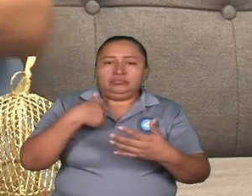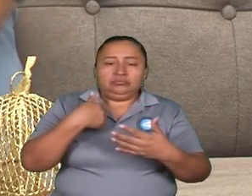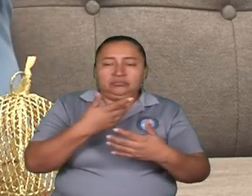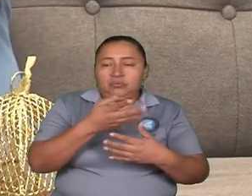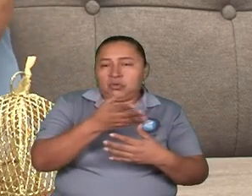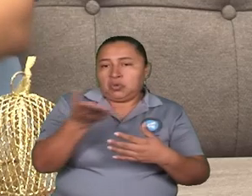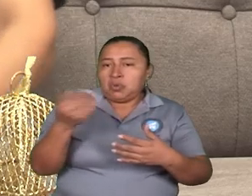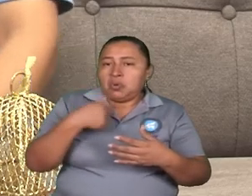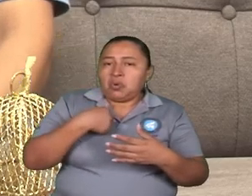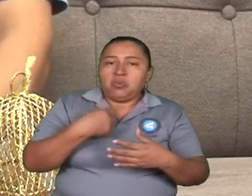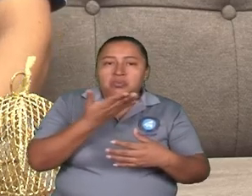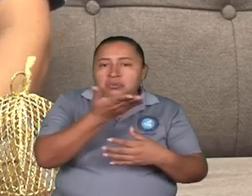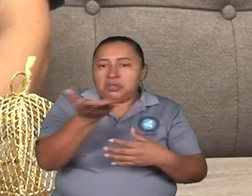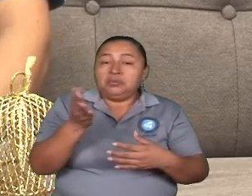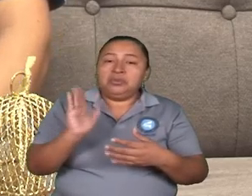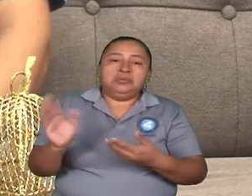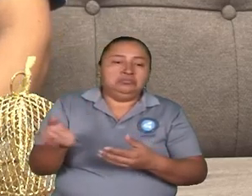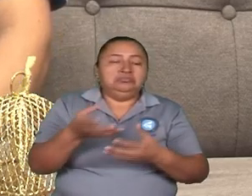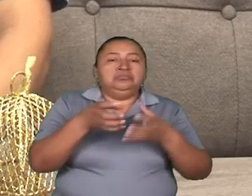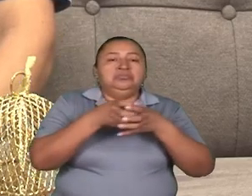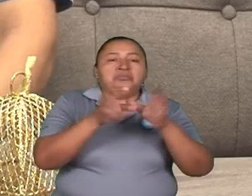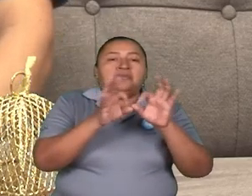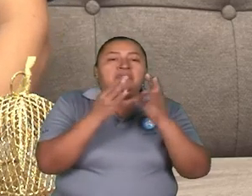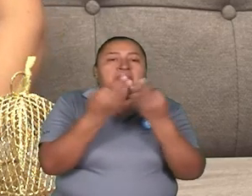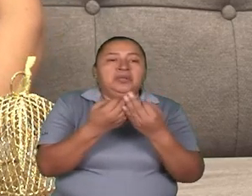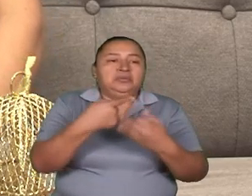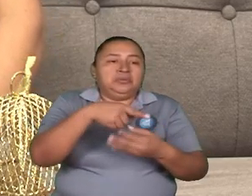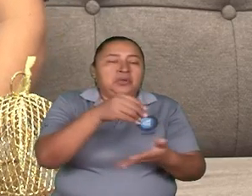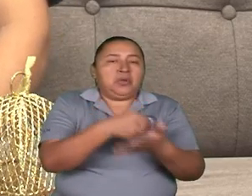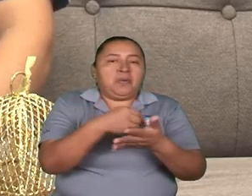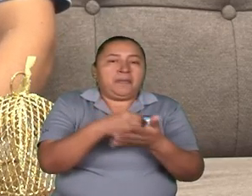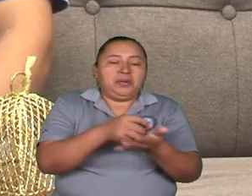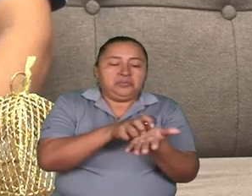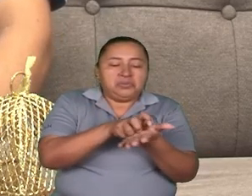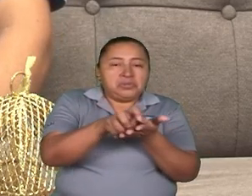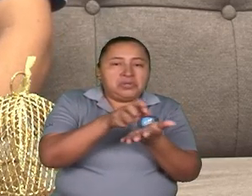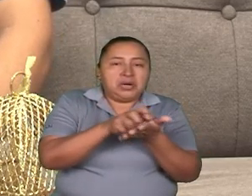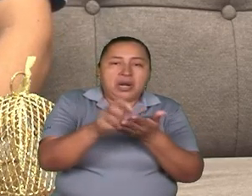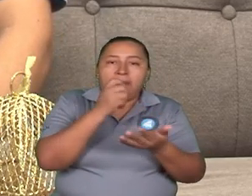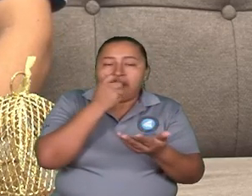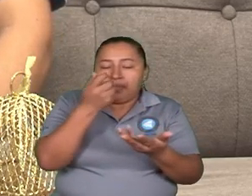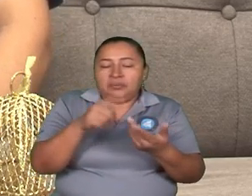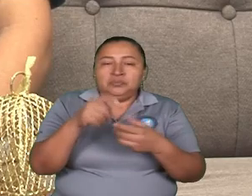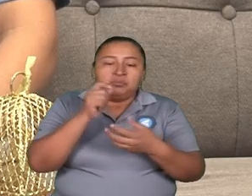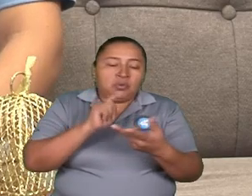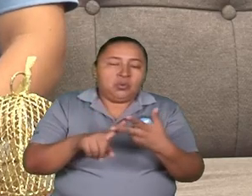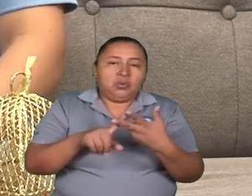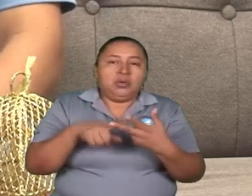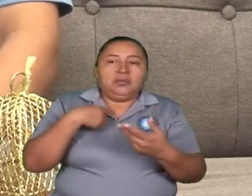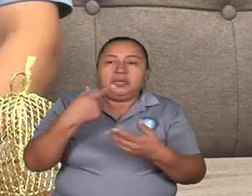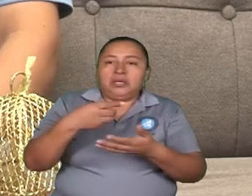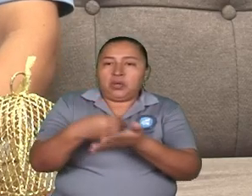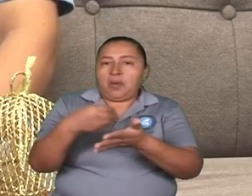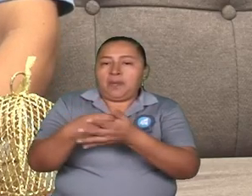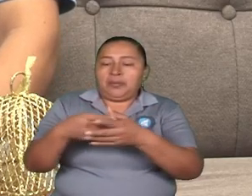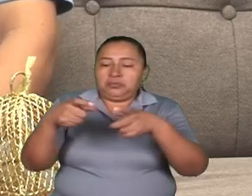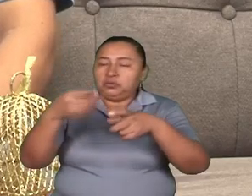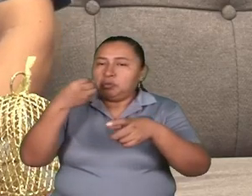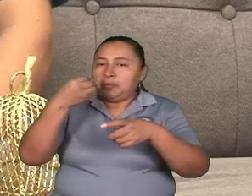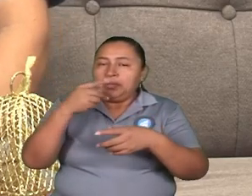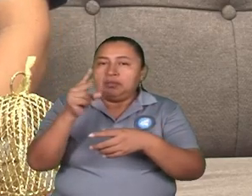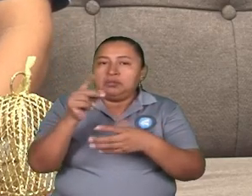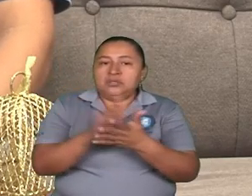de en Managua, en todas las cabeceras departamentales y en todos los municipios del país? Sí, pasa que ellos no lo miran, como decir, estos,